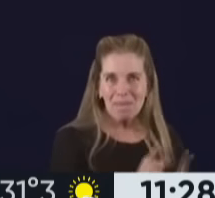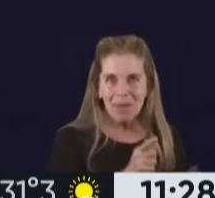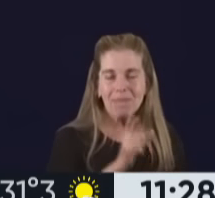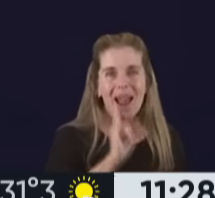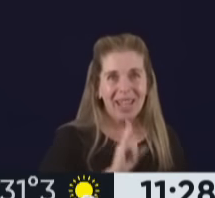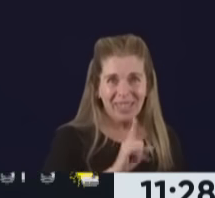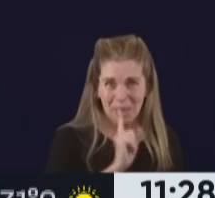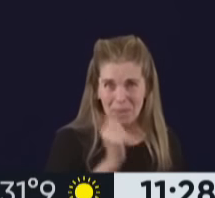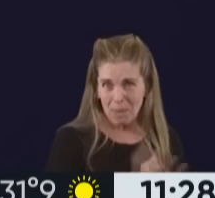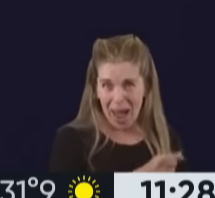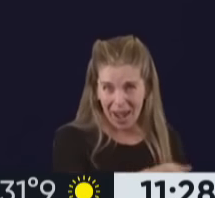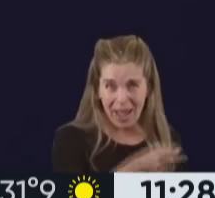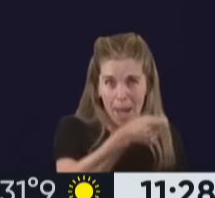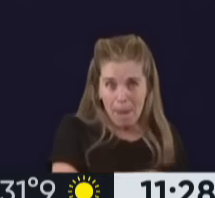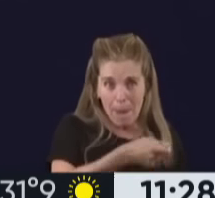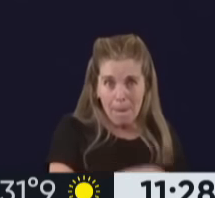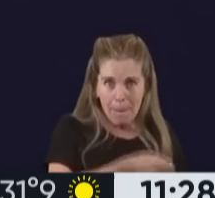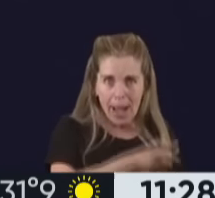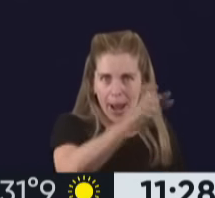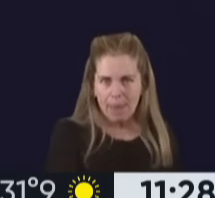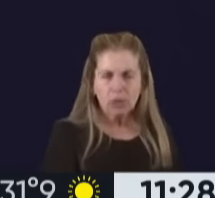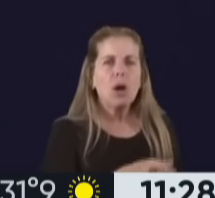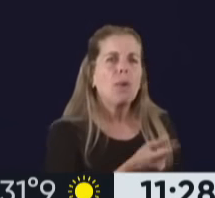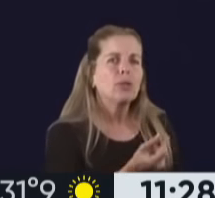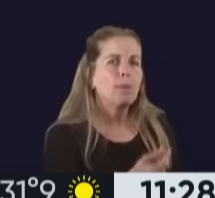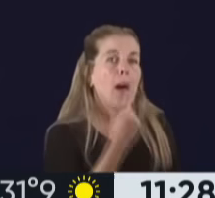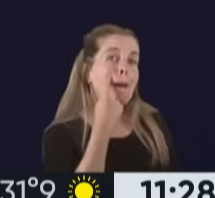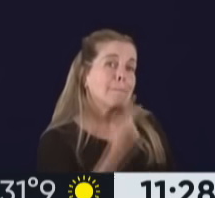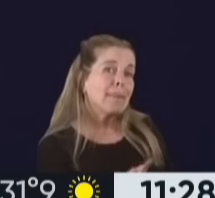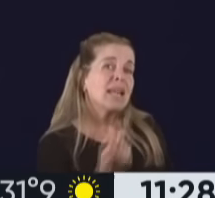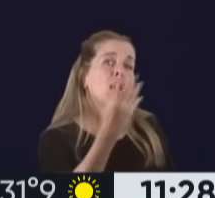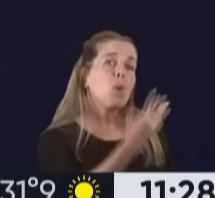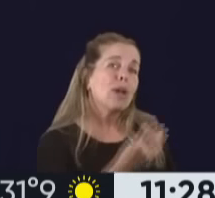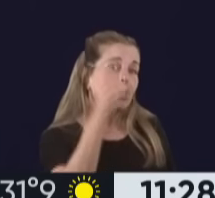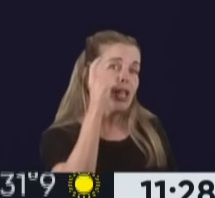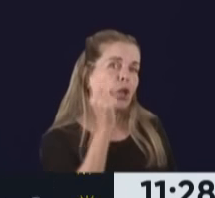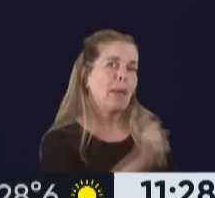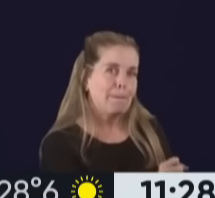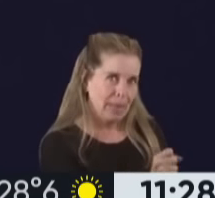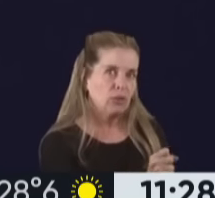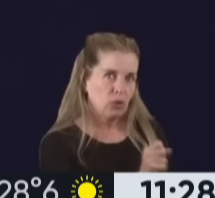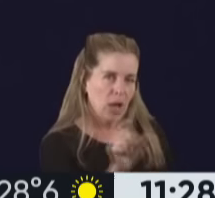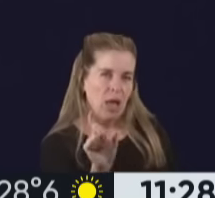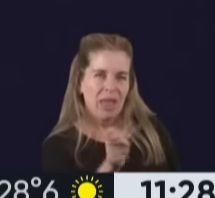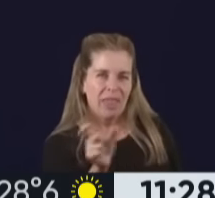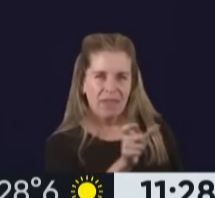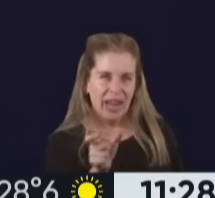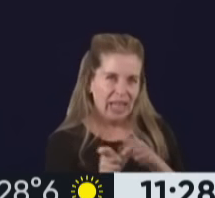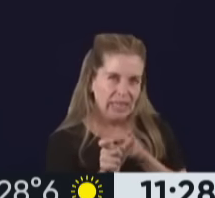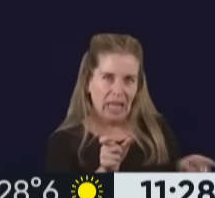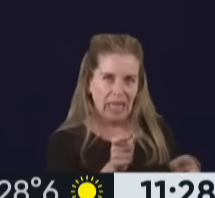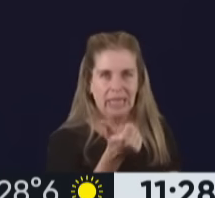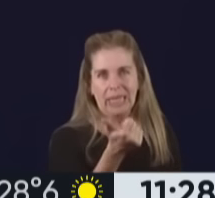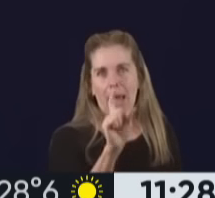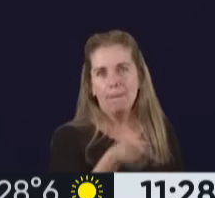sachet de leche estarían pagando no 1.330 pesos, sino 1.410 pesos. Esta diferencia, este gap, es lo